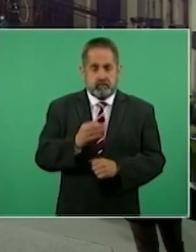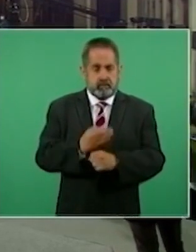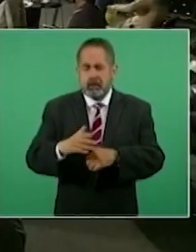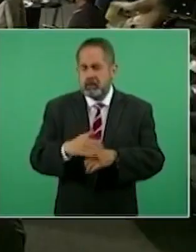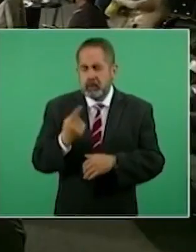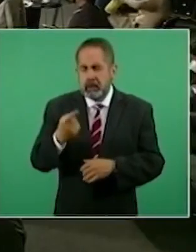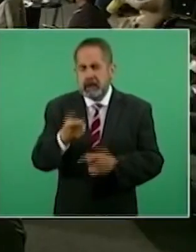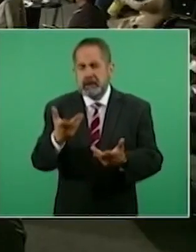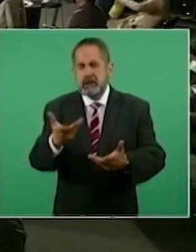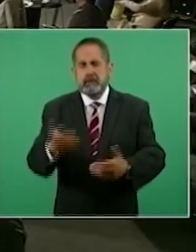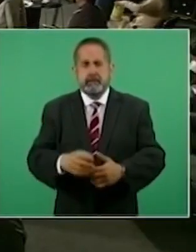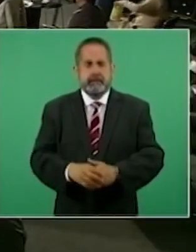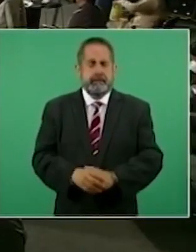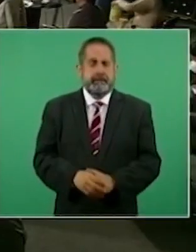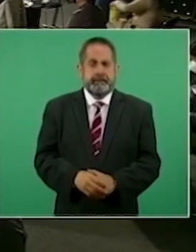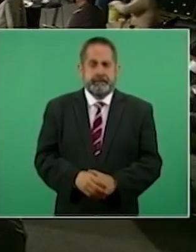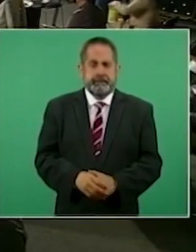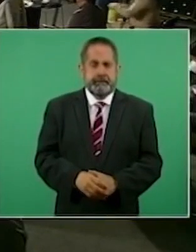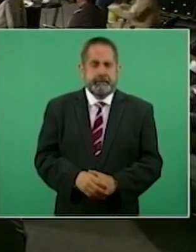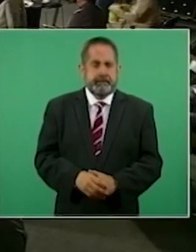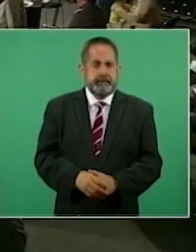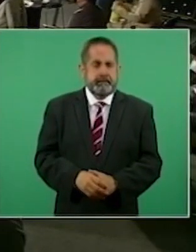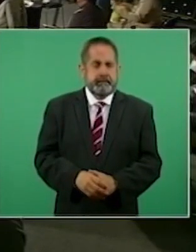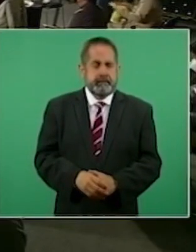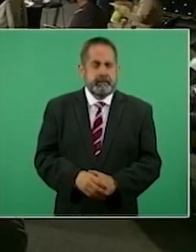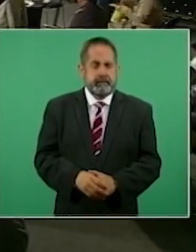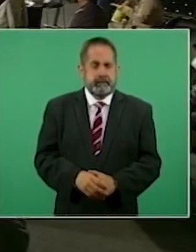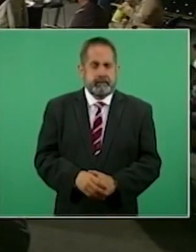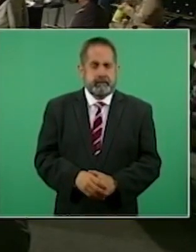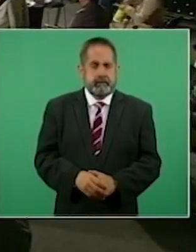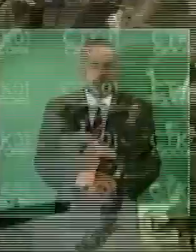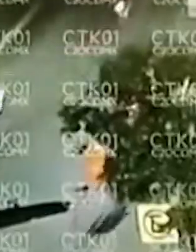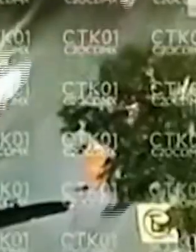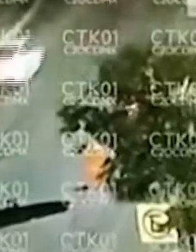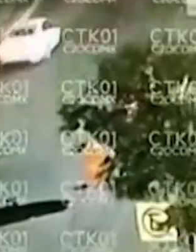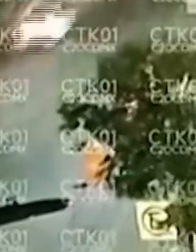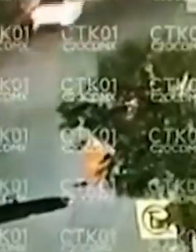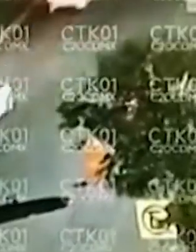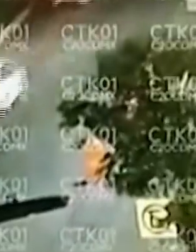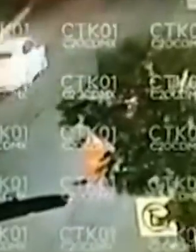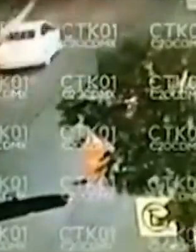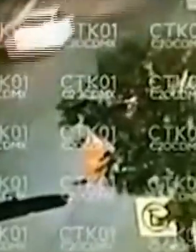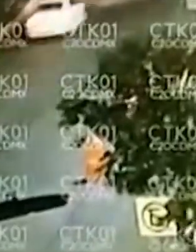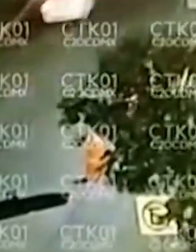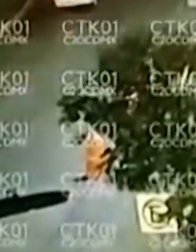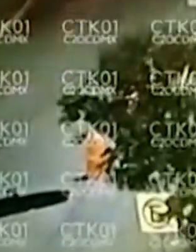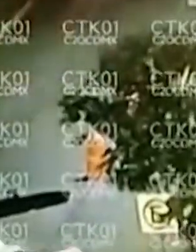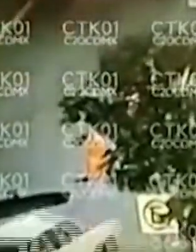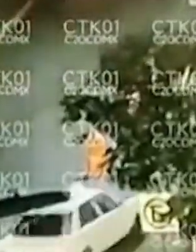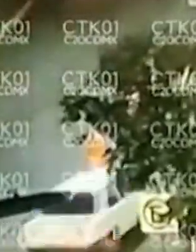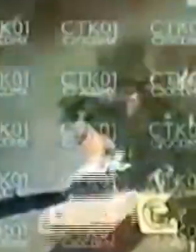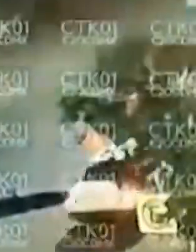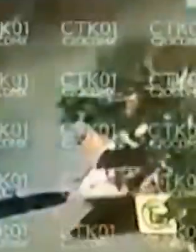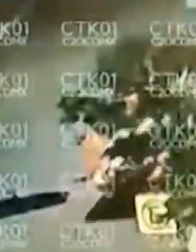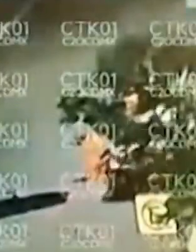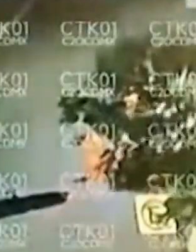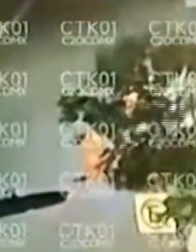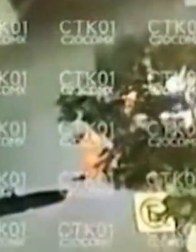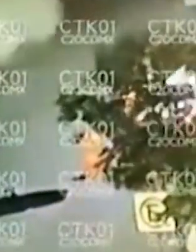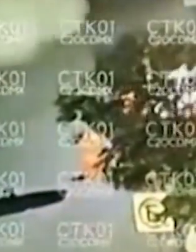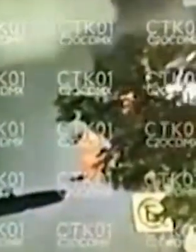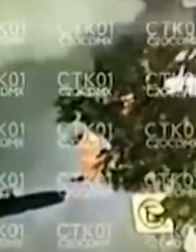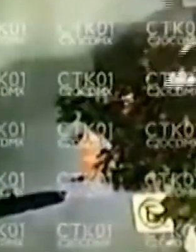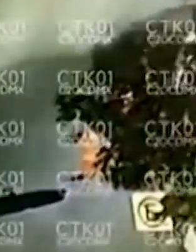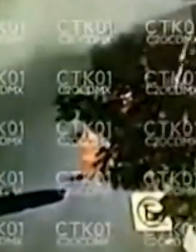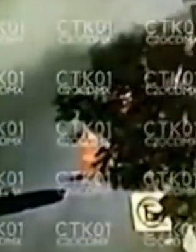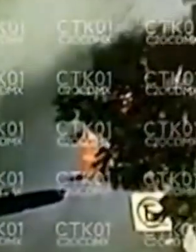México, que tendrán el apoyo de expertos internacionales independientes. El accidente tuvo lugar en la noche del lunes, cuando un paso elevado